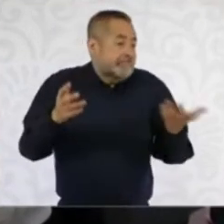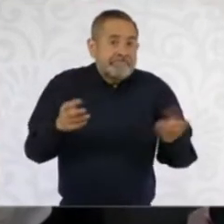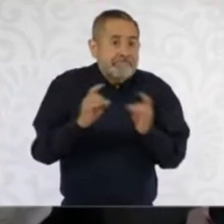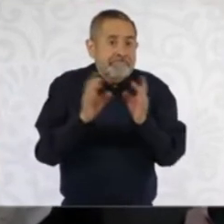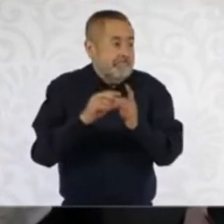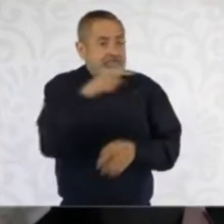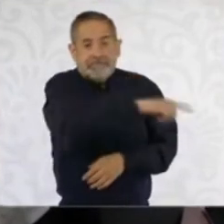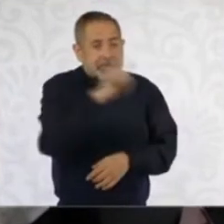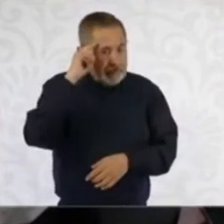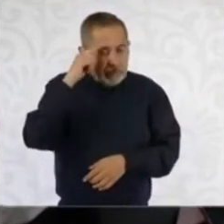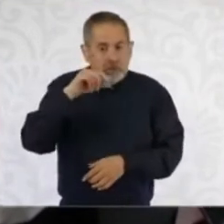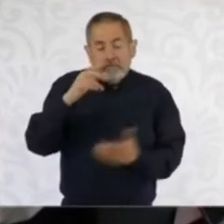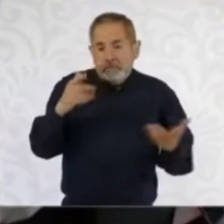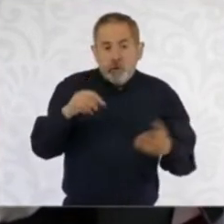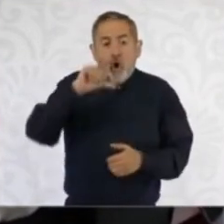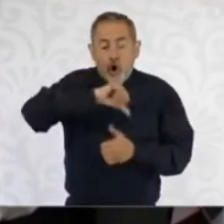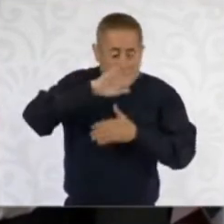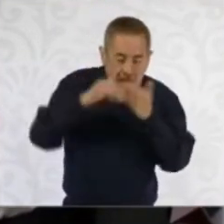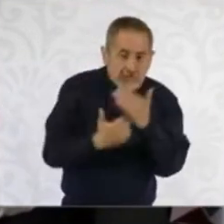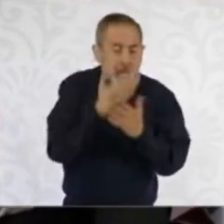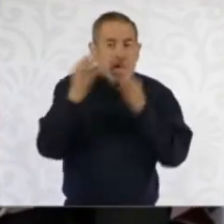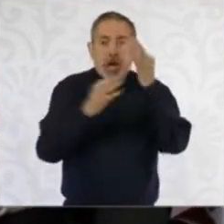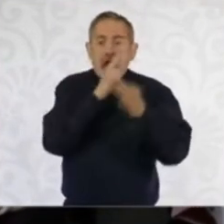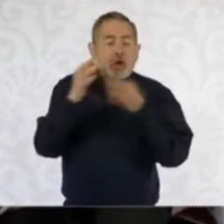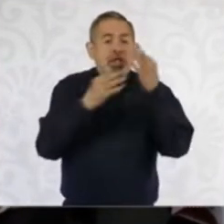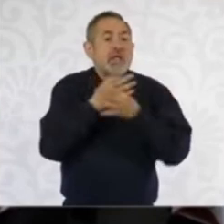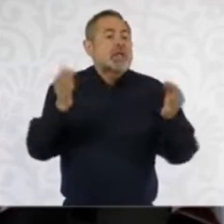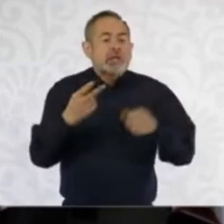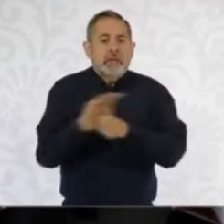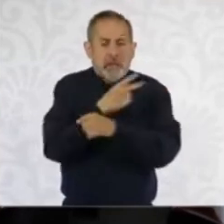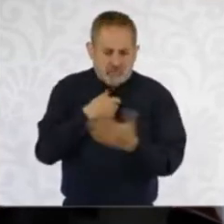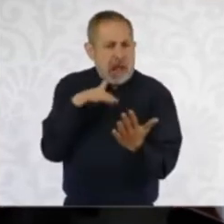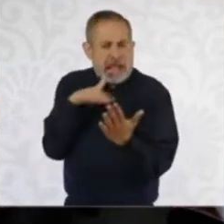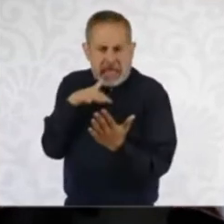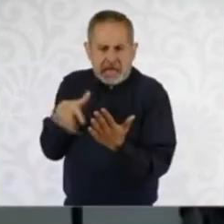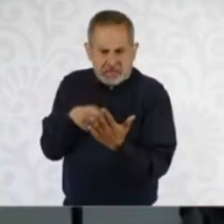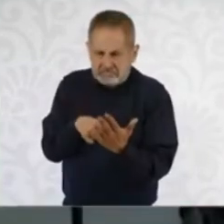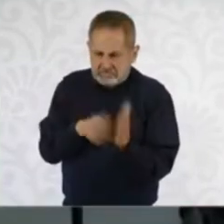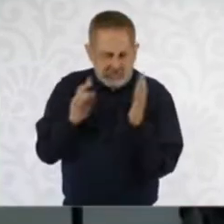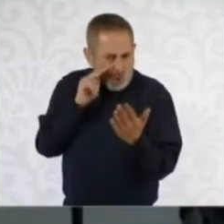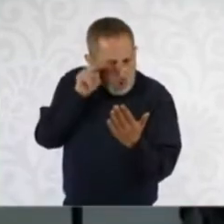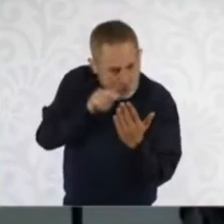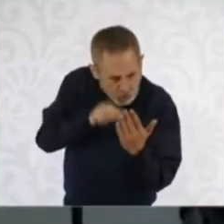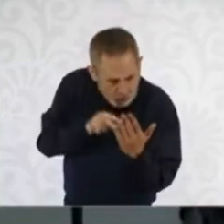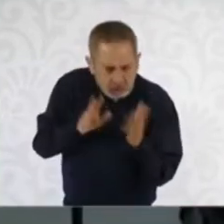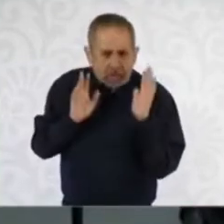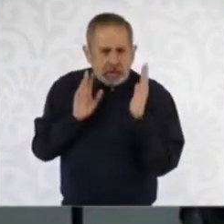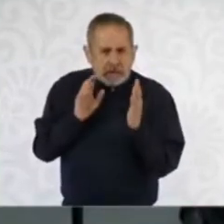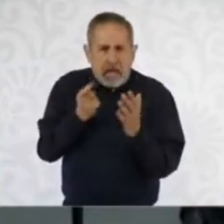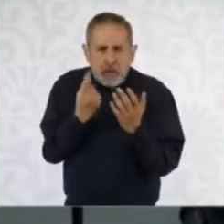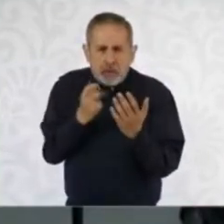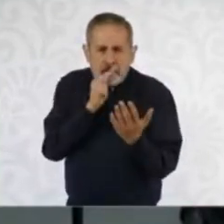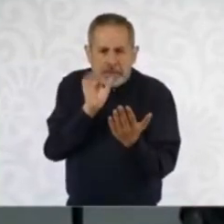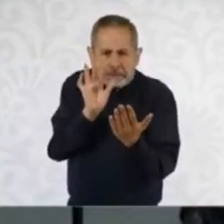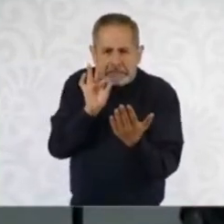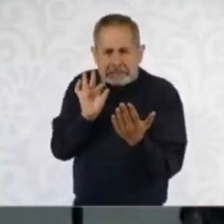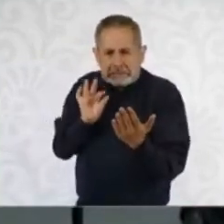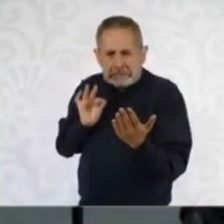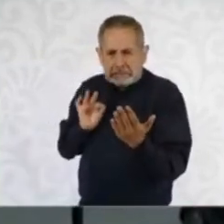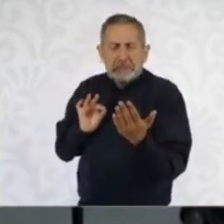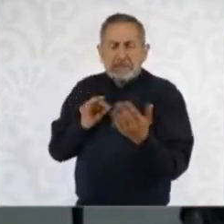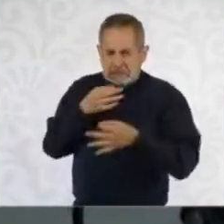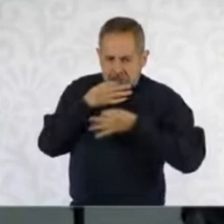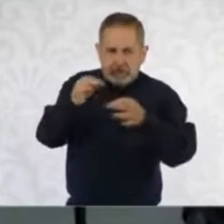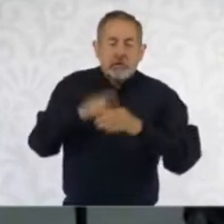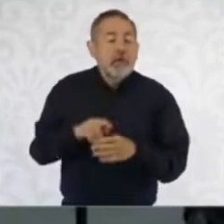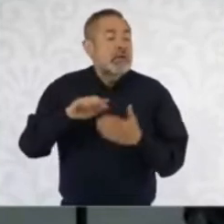pues, presidente, pues nos amanezamos con una noticia, ¿no? Y digo, y la voy a leer porque leí el artículo, entonces separé algunos pequeños fragmentos.